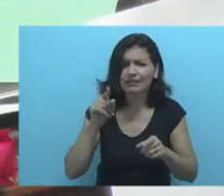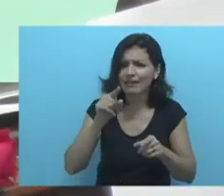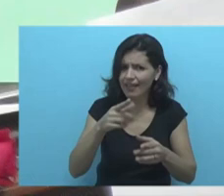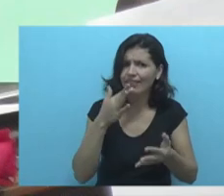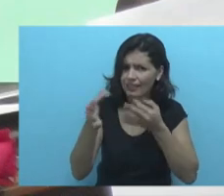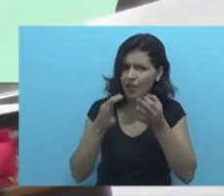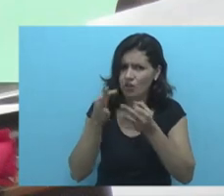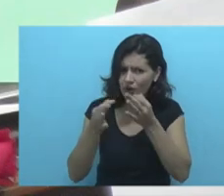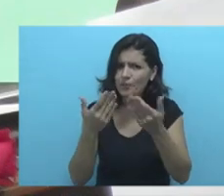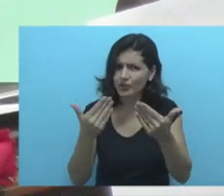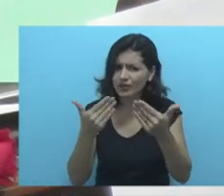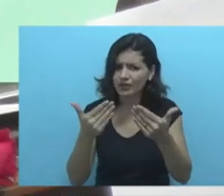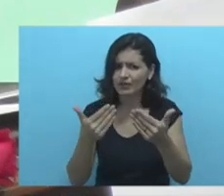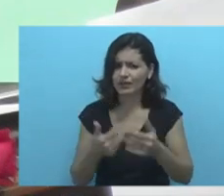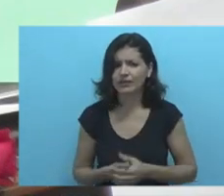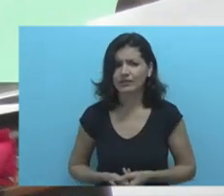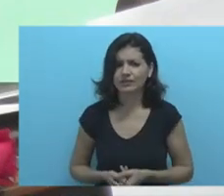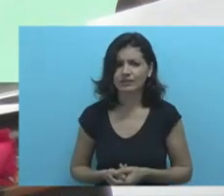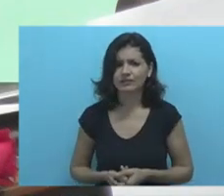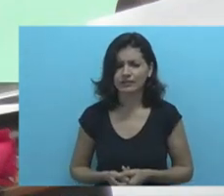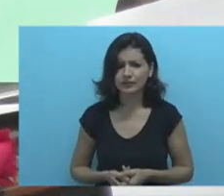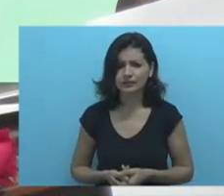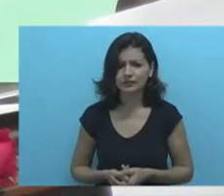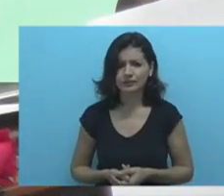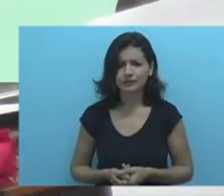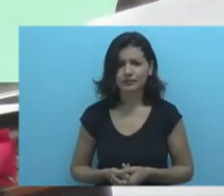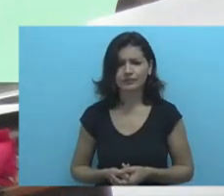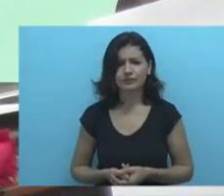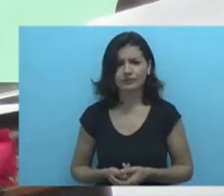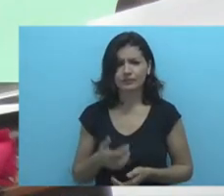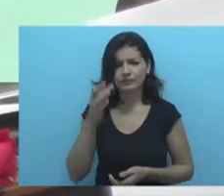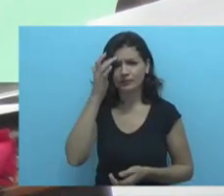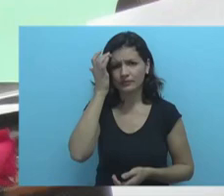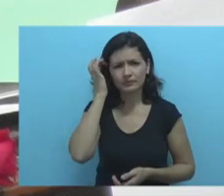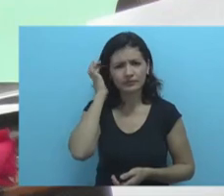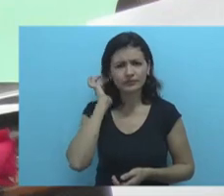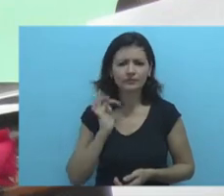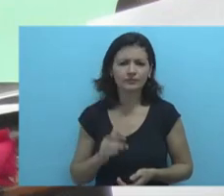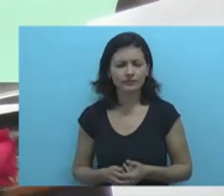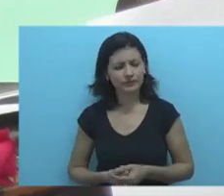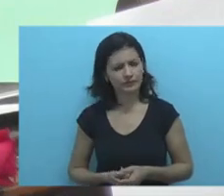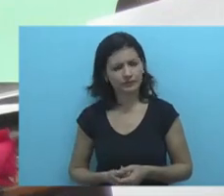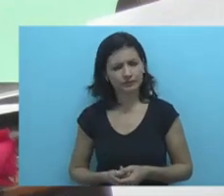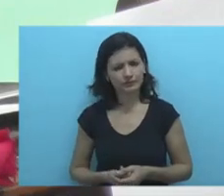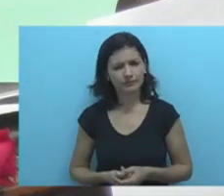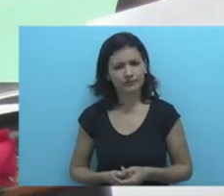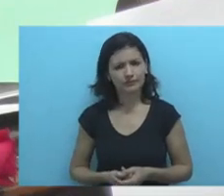idea de una mirada estratégica, de una mirada que trascendía su